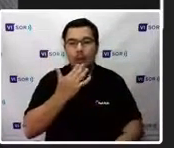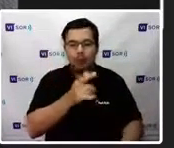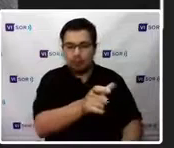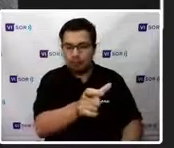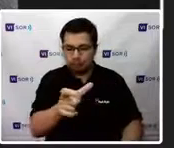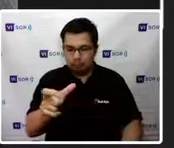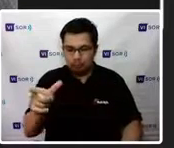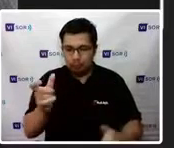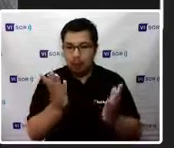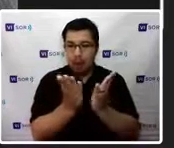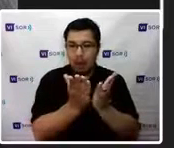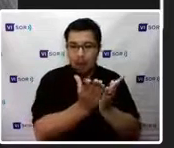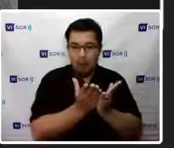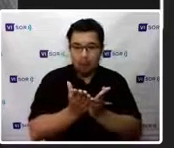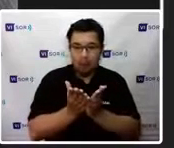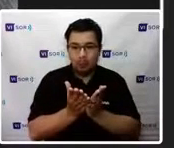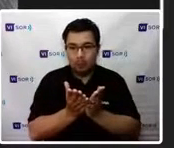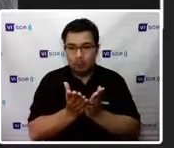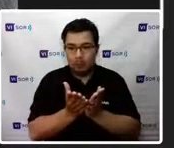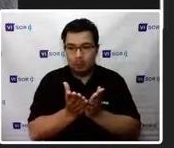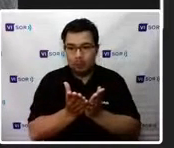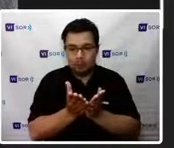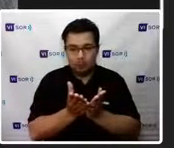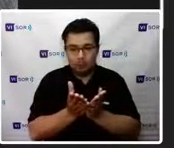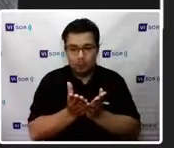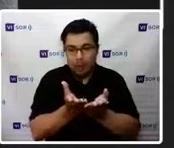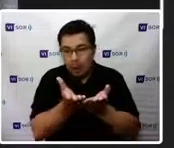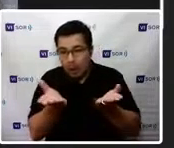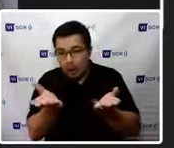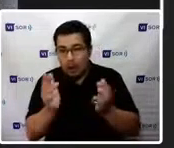cierto?, cómo es ¿no es cierto?, el campo de trabajo.